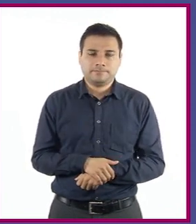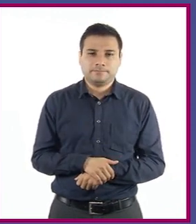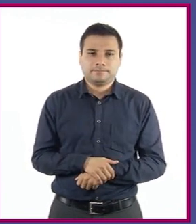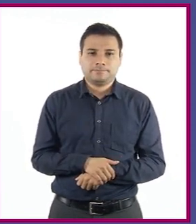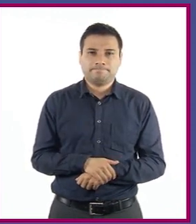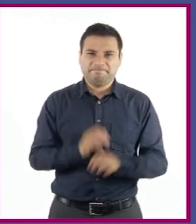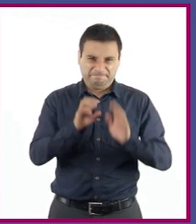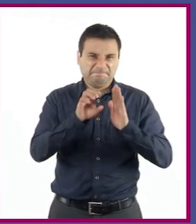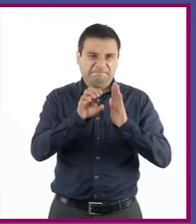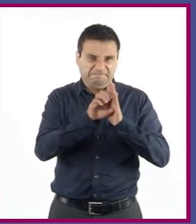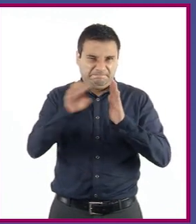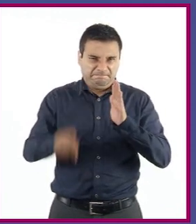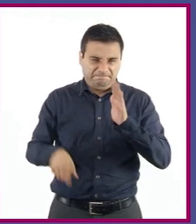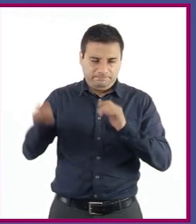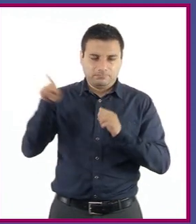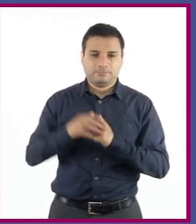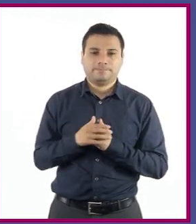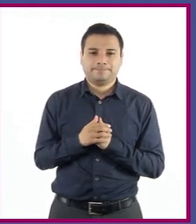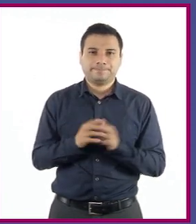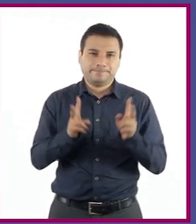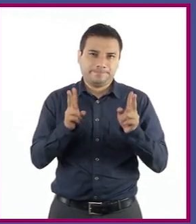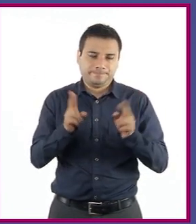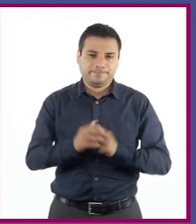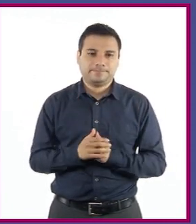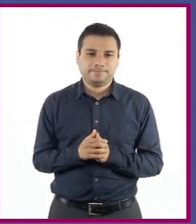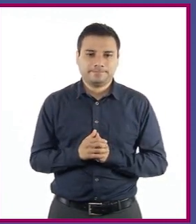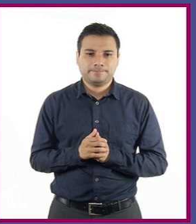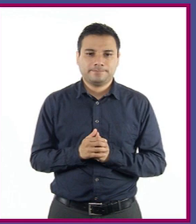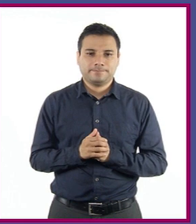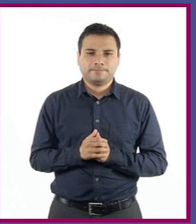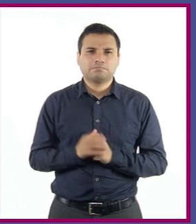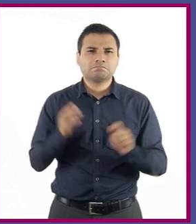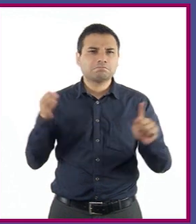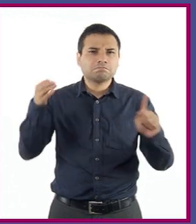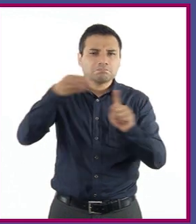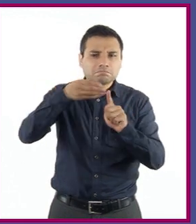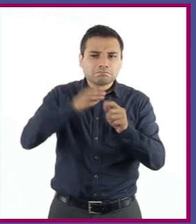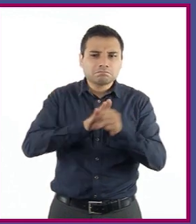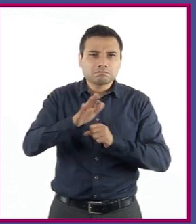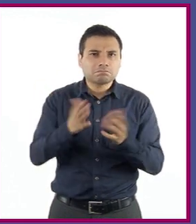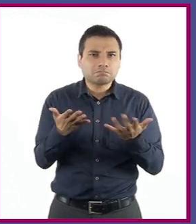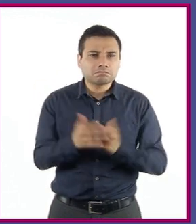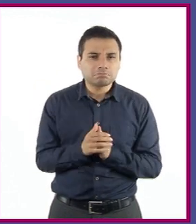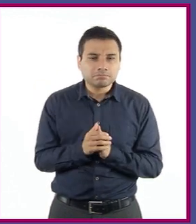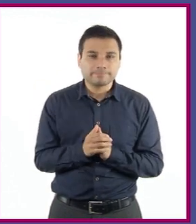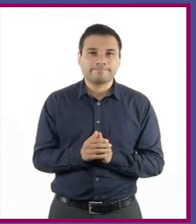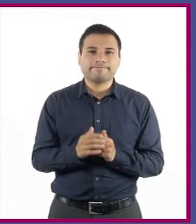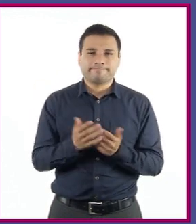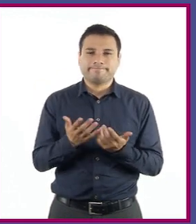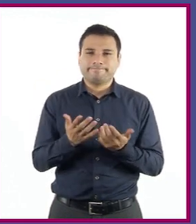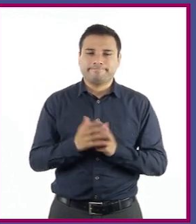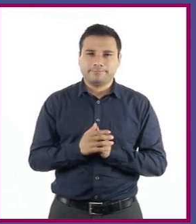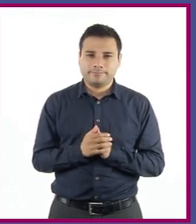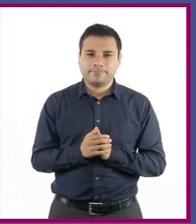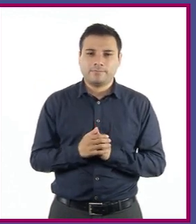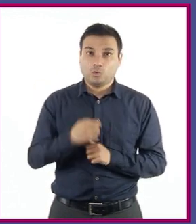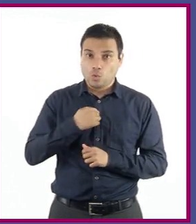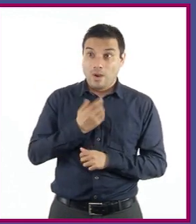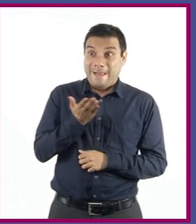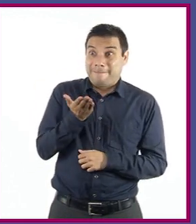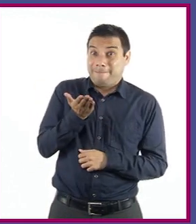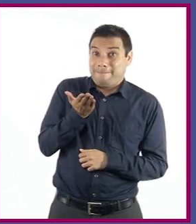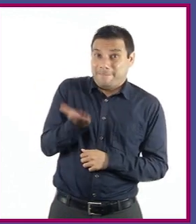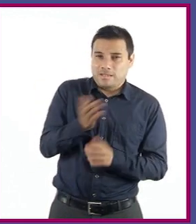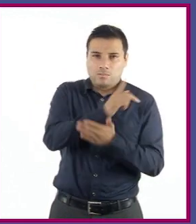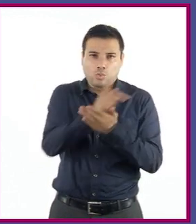En este ejemplo, encontramos la frase con la finalidad de, que explica el propósito de solicitar el programa